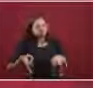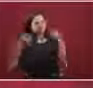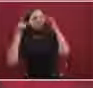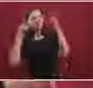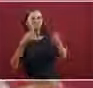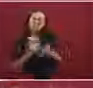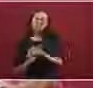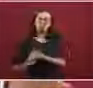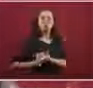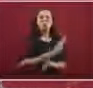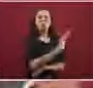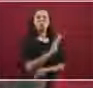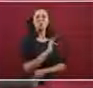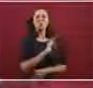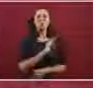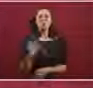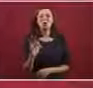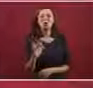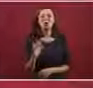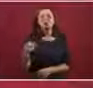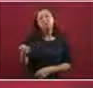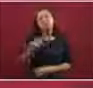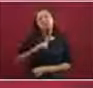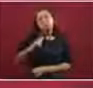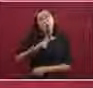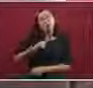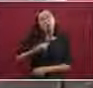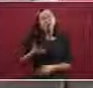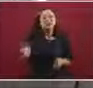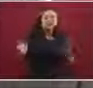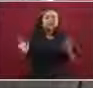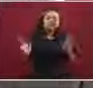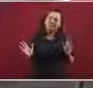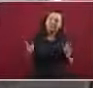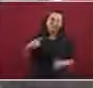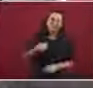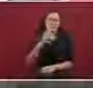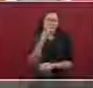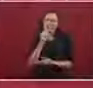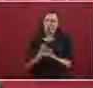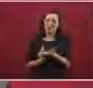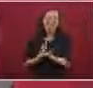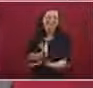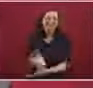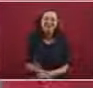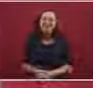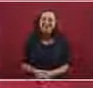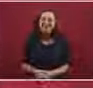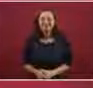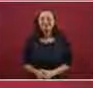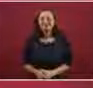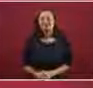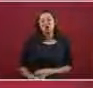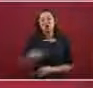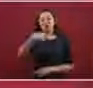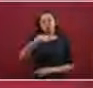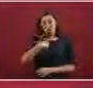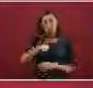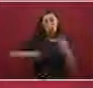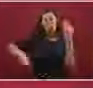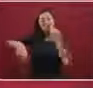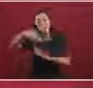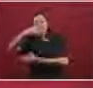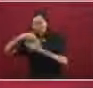Ya más no puedo yo hacer, pues, porque yo no puedo estar encabezando